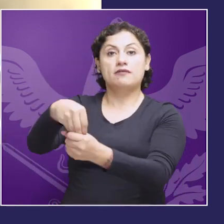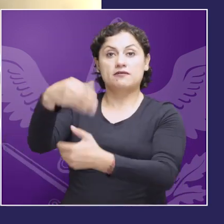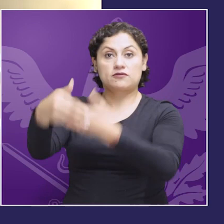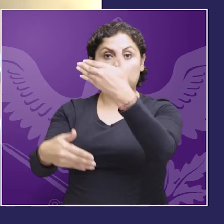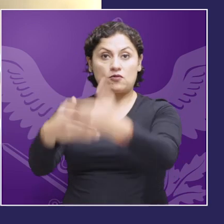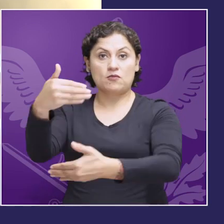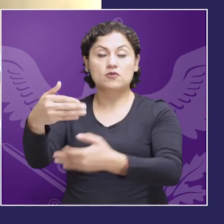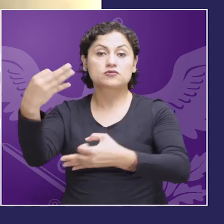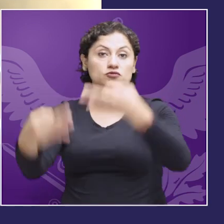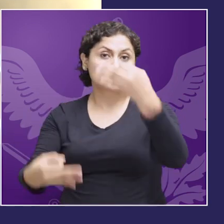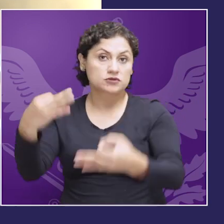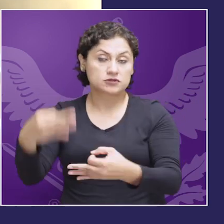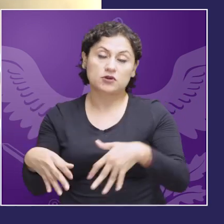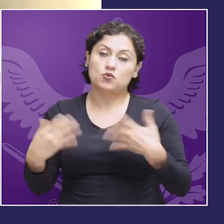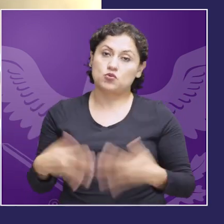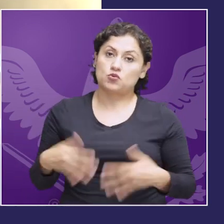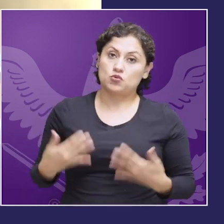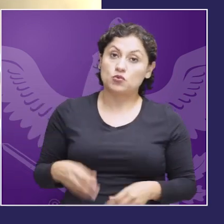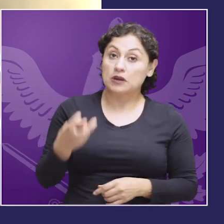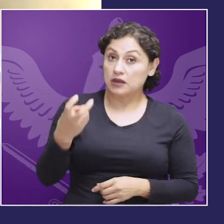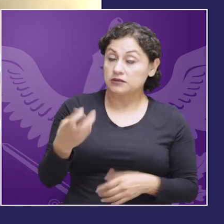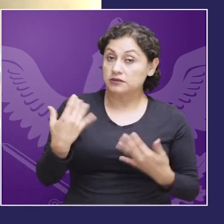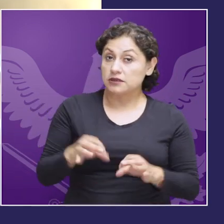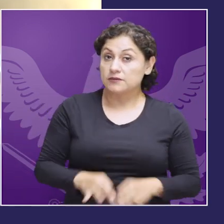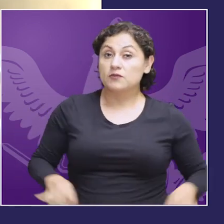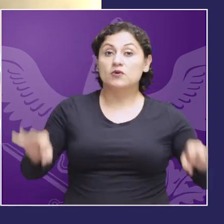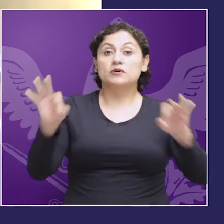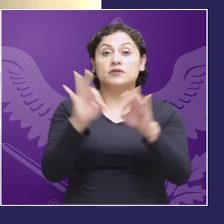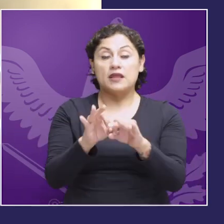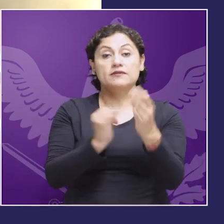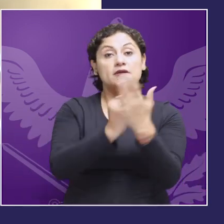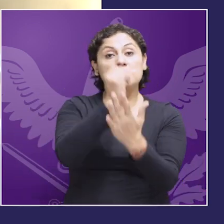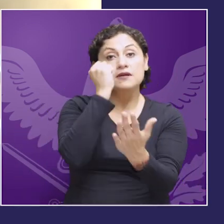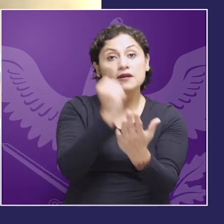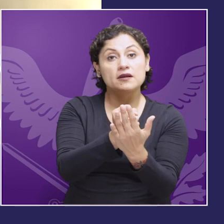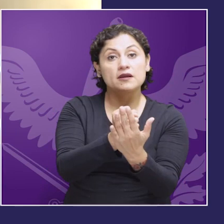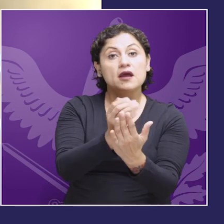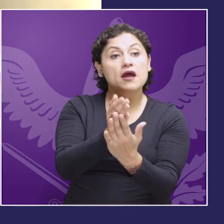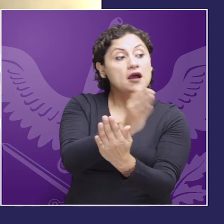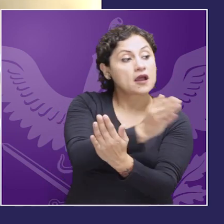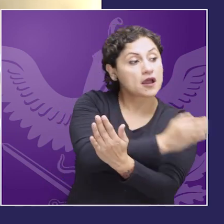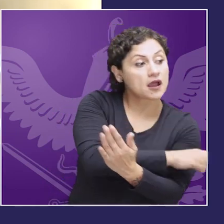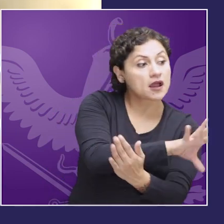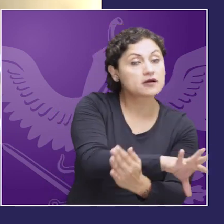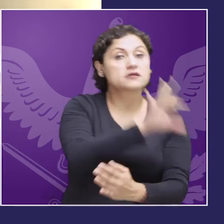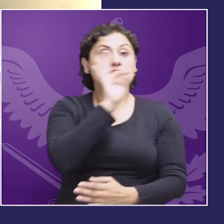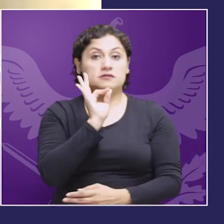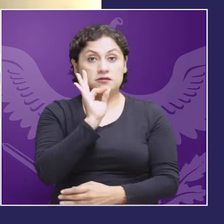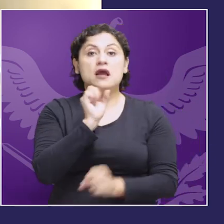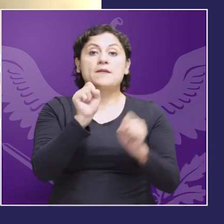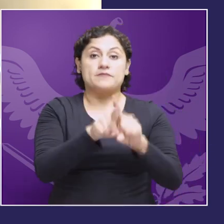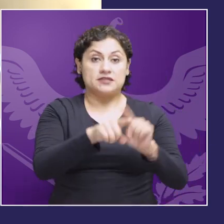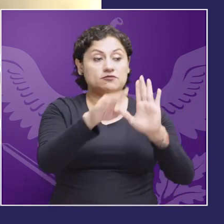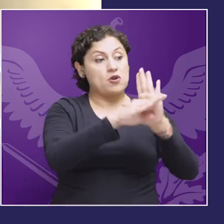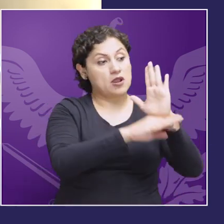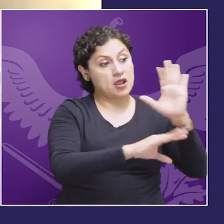en la administración y en el acceso a la justicia. Y aquí es muy útil encontrar las resoluciones, así